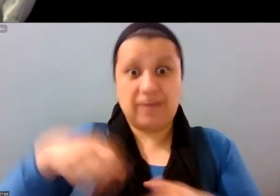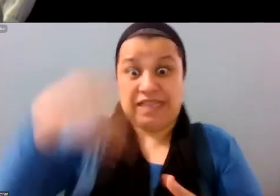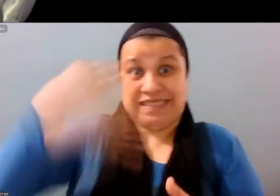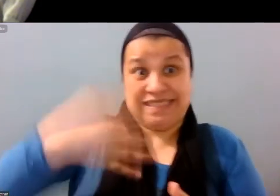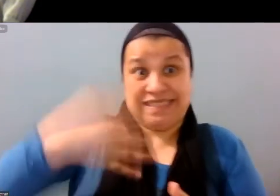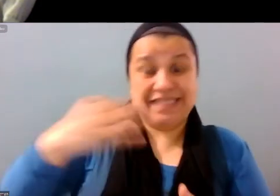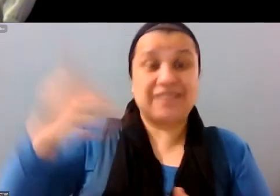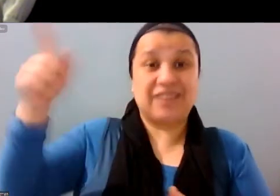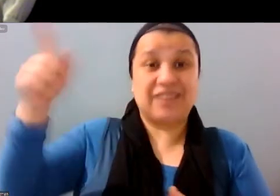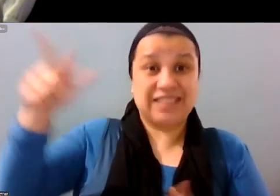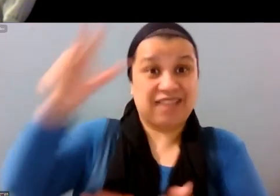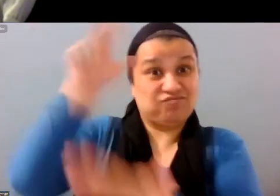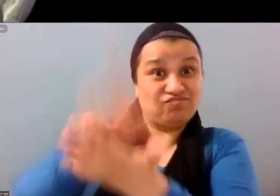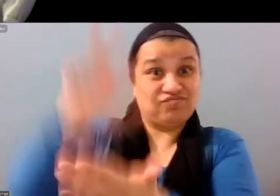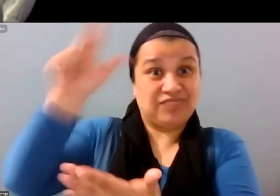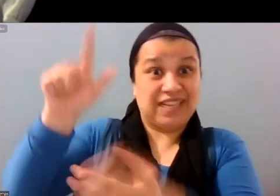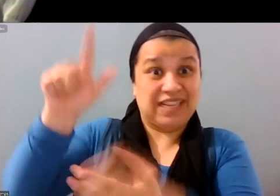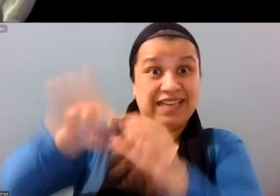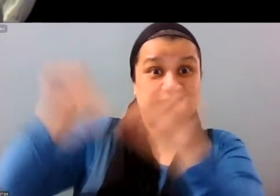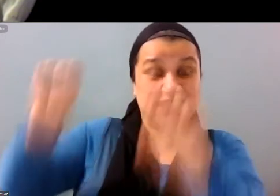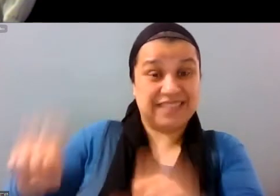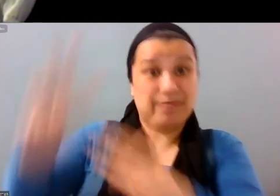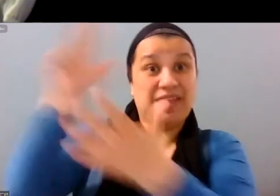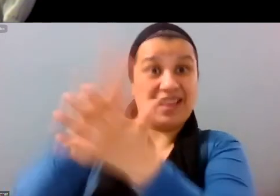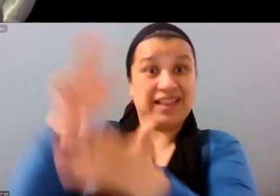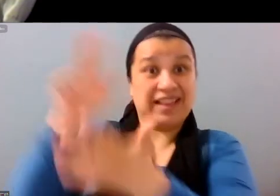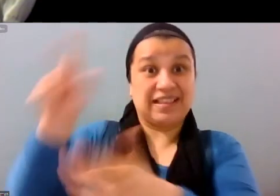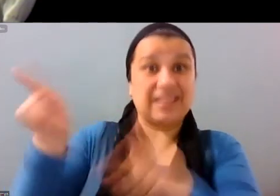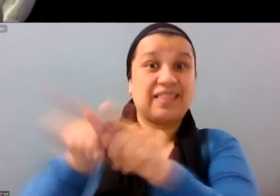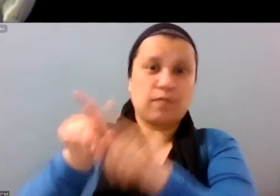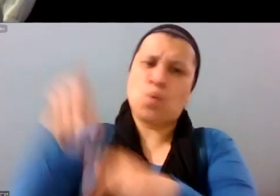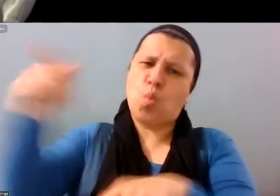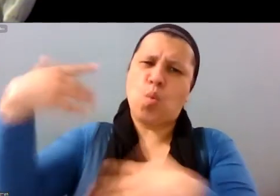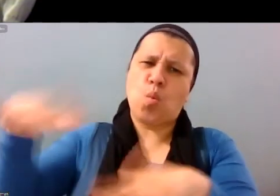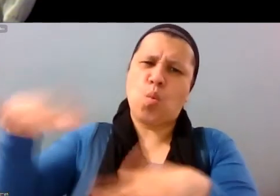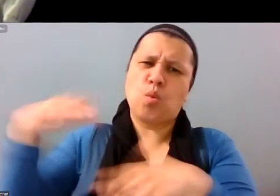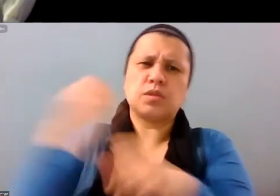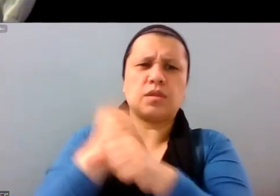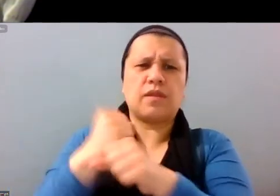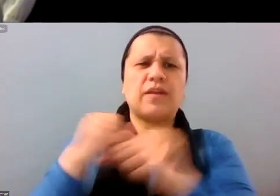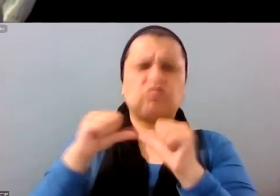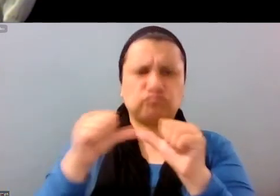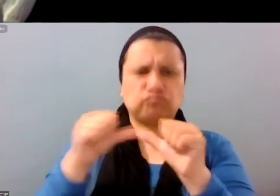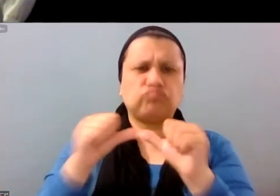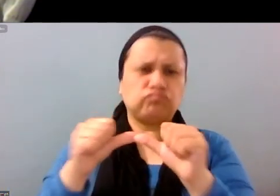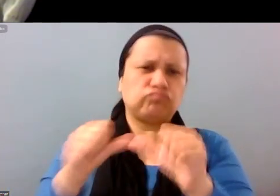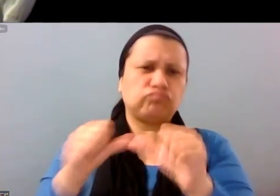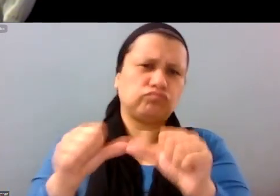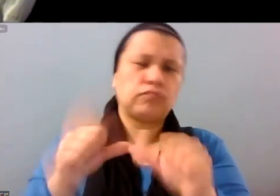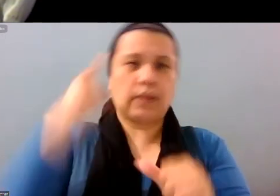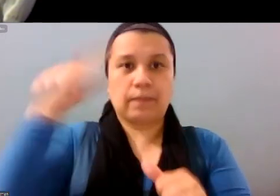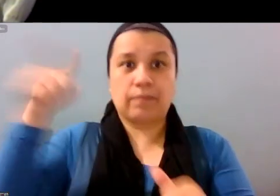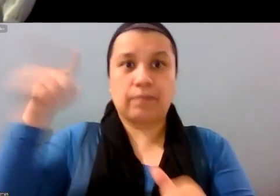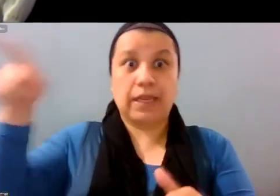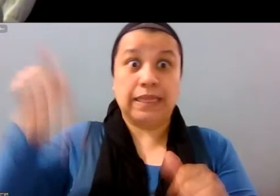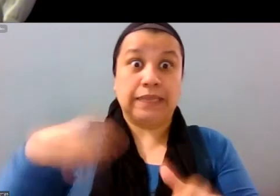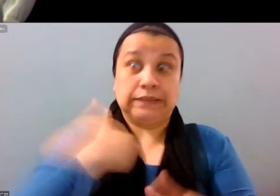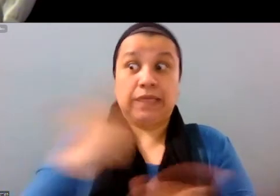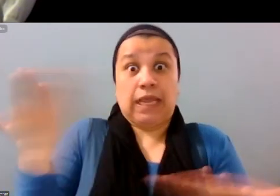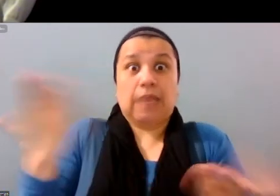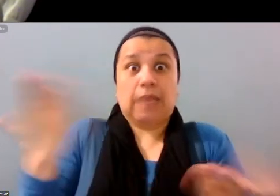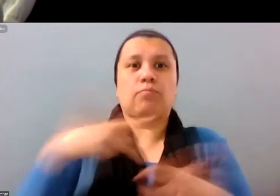a nivel del sistema de acreditación y creo que eso es un trabajo que tenemos que seguir haciendo sobre todo para contar con los profesionales de primera entrada